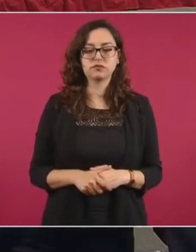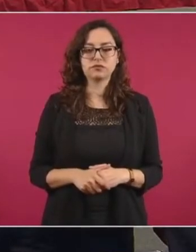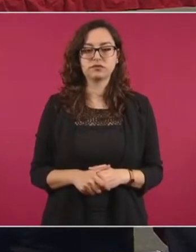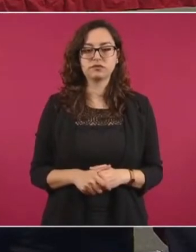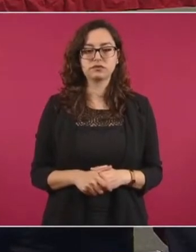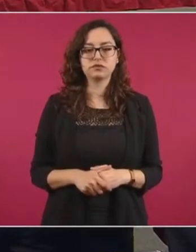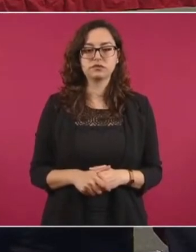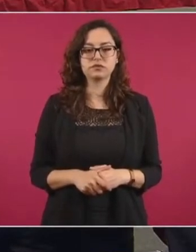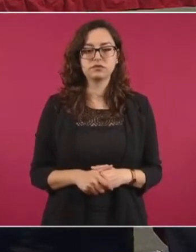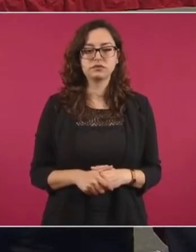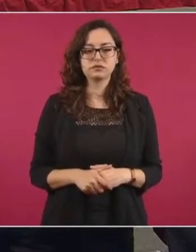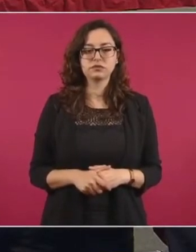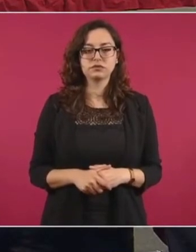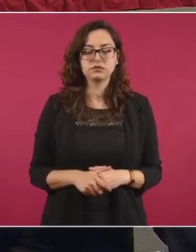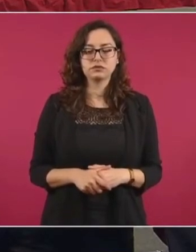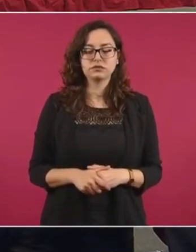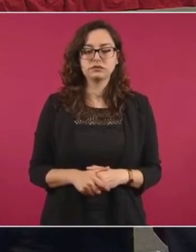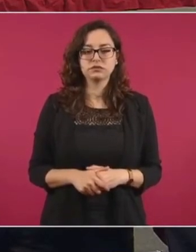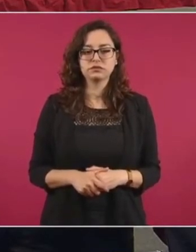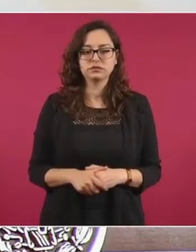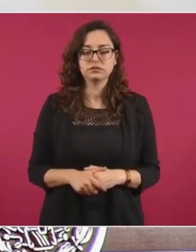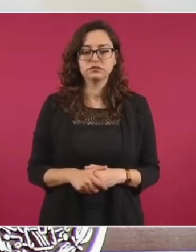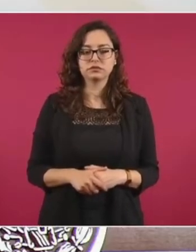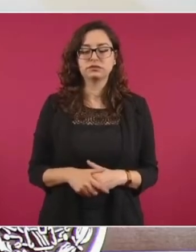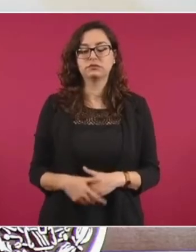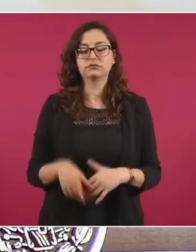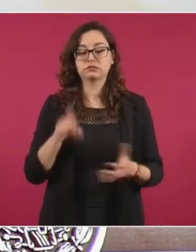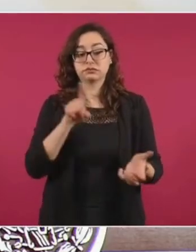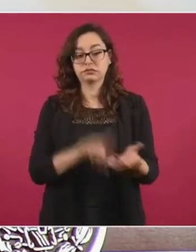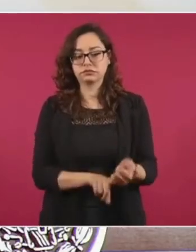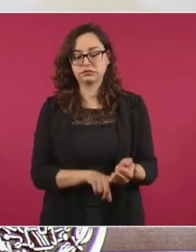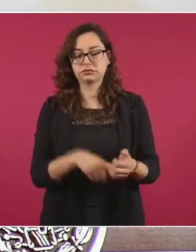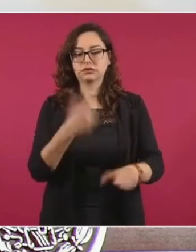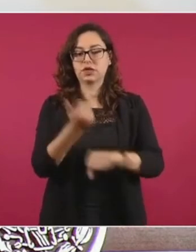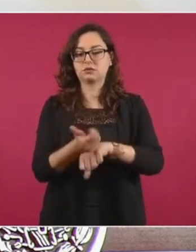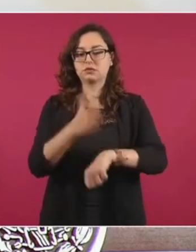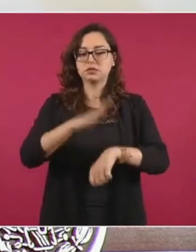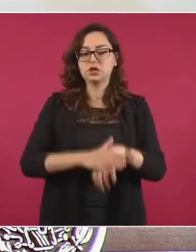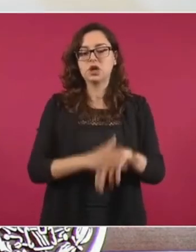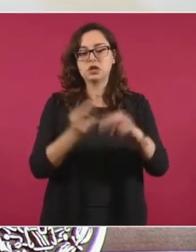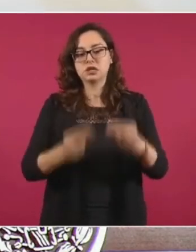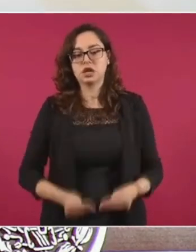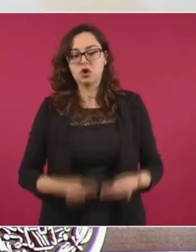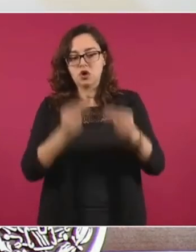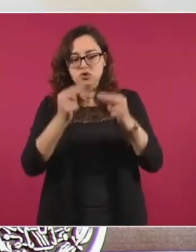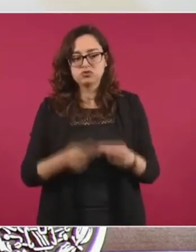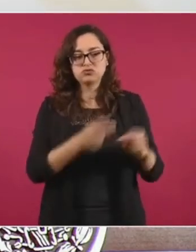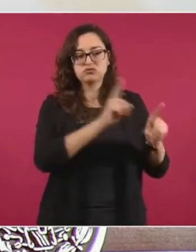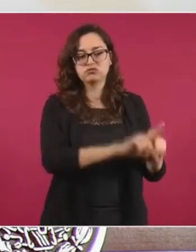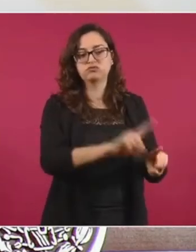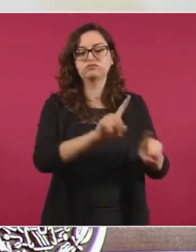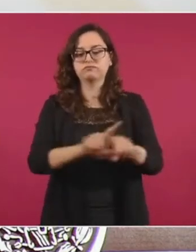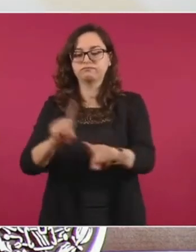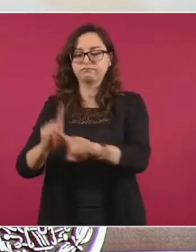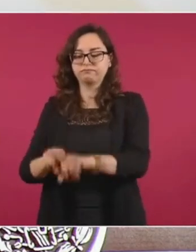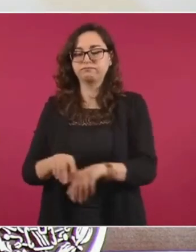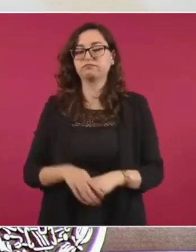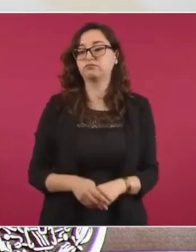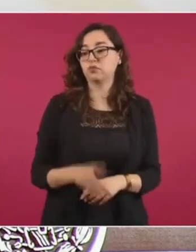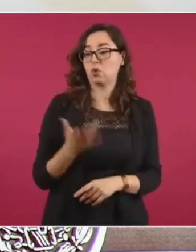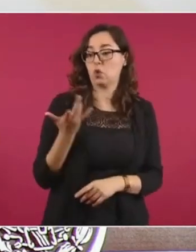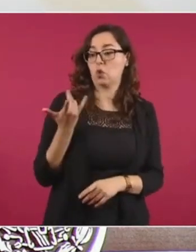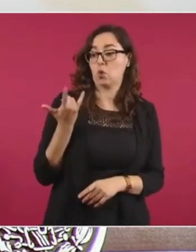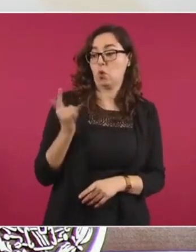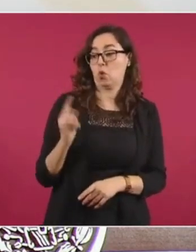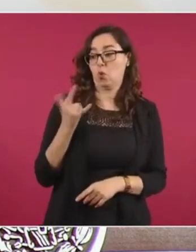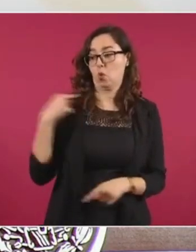Dentro de las funciones administrativas, financieras y comerciales, a partir de julio, personal de la Secretaría de